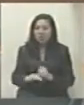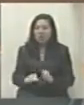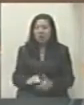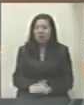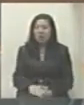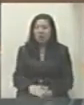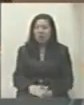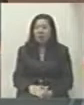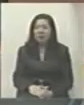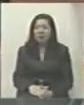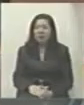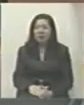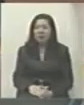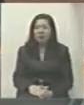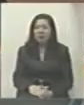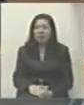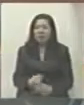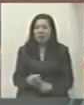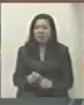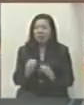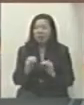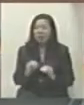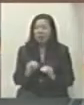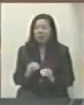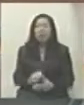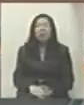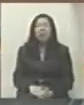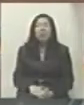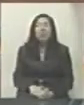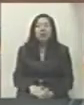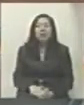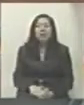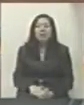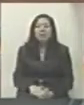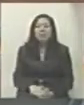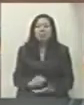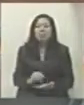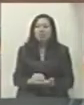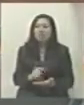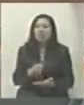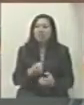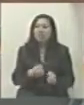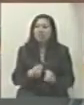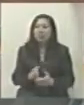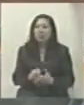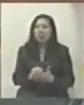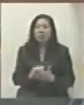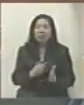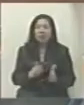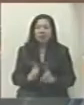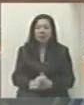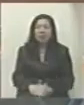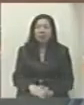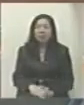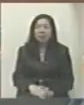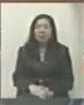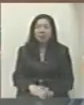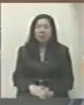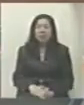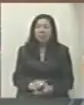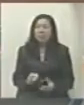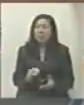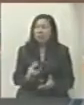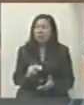que alcance para el conjunto y sobre ese punto de partida poner los criterios de manera más explícita, de tal manera que la discrecionalidad no sea tan